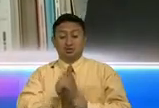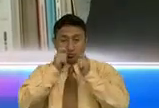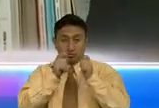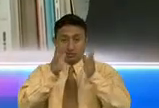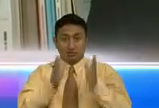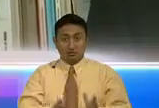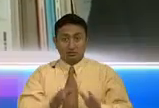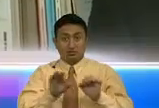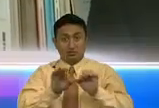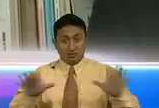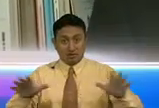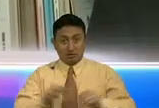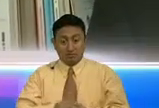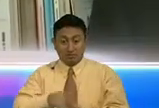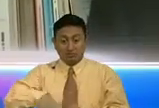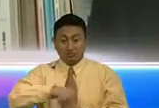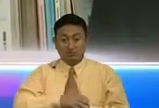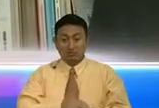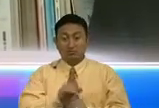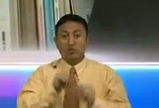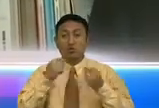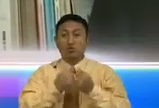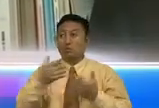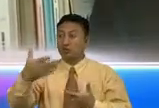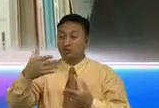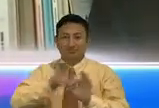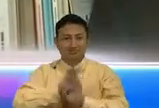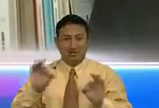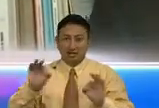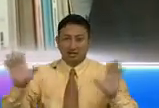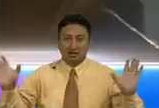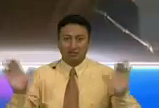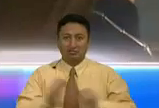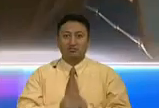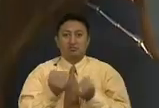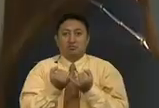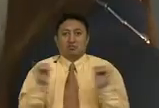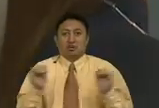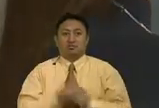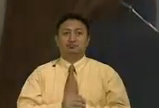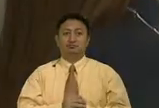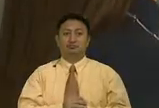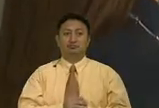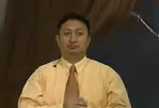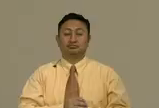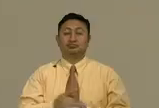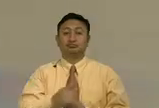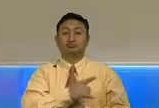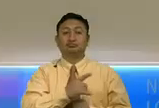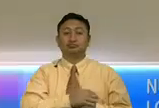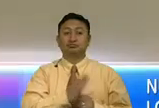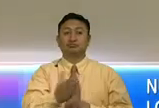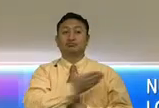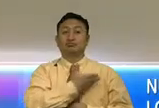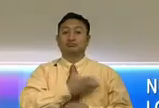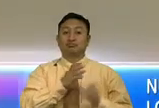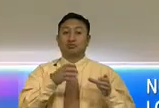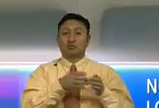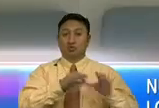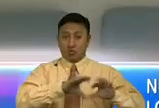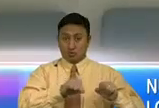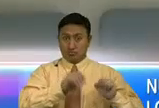Estado que no debe estar atado a ningún compromiso político previo. Con ello concuerda Jorge Rodríguez, presidente de la Comisión